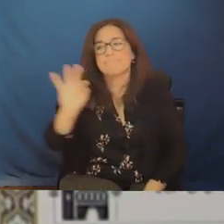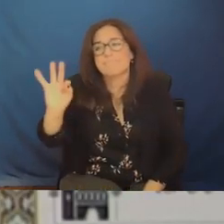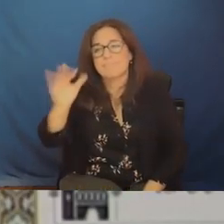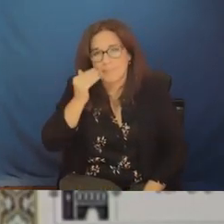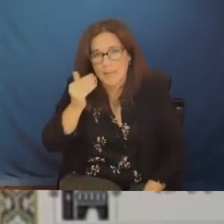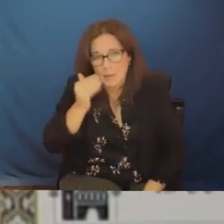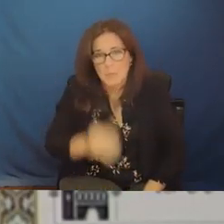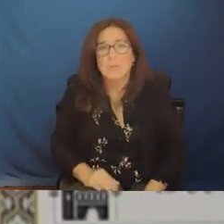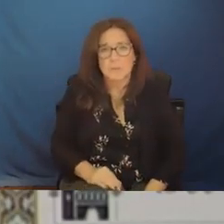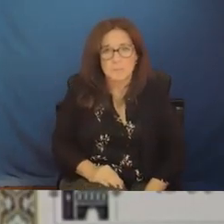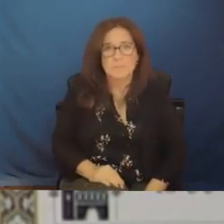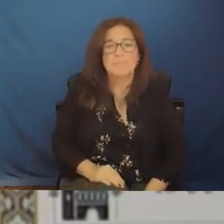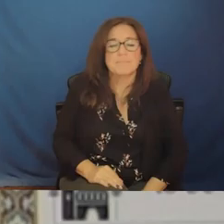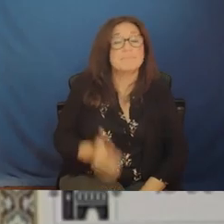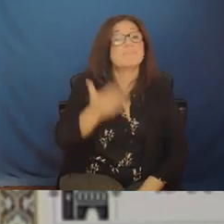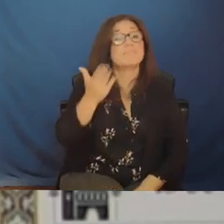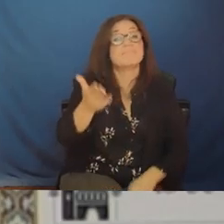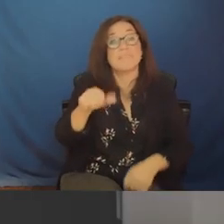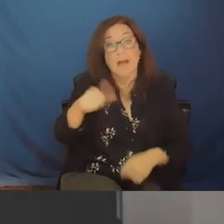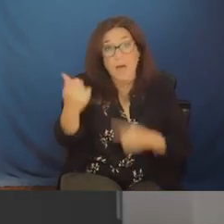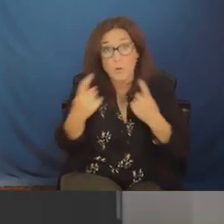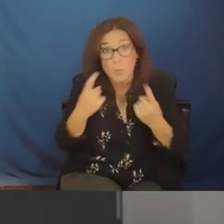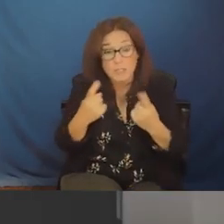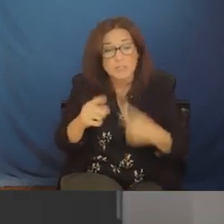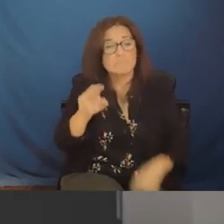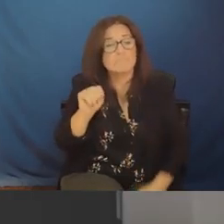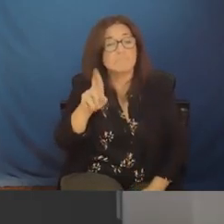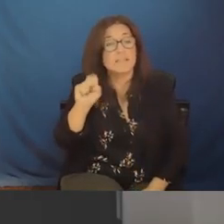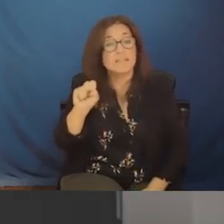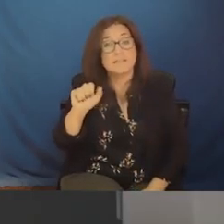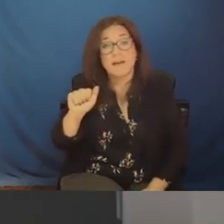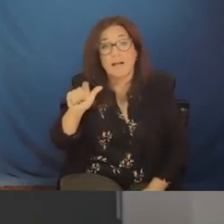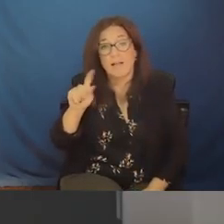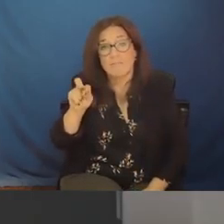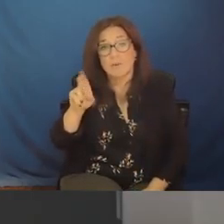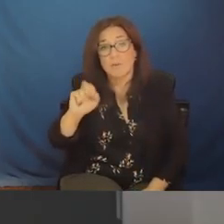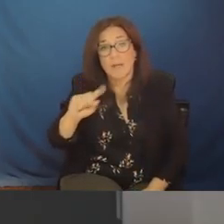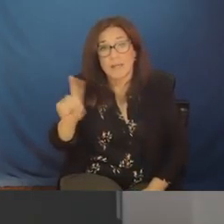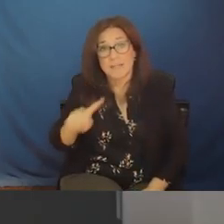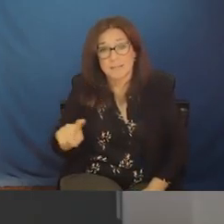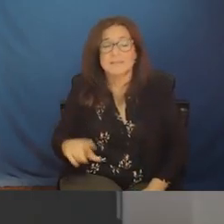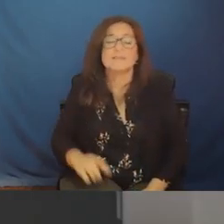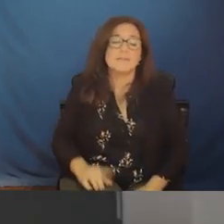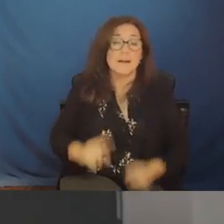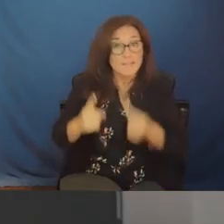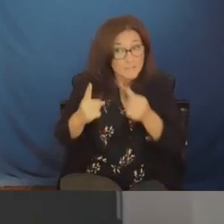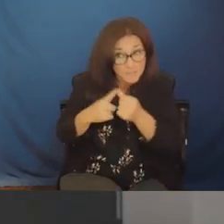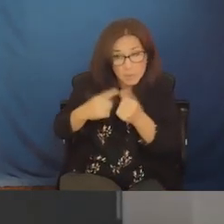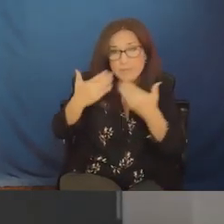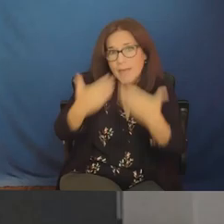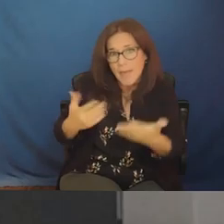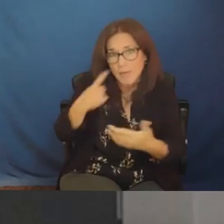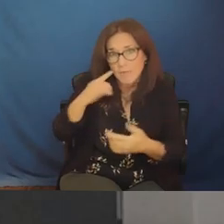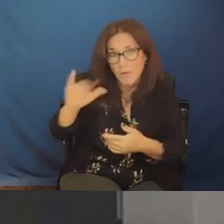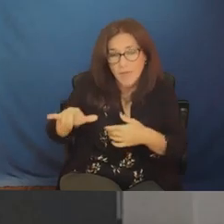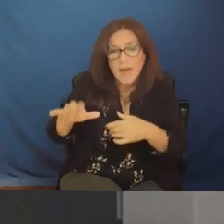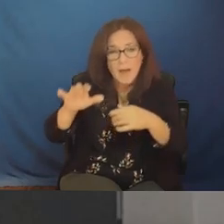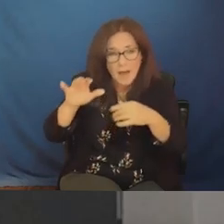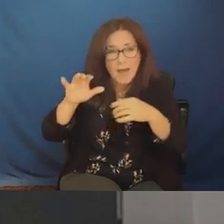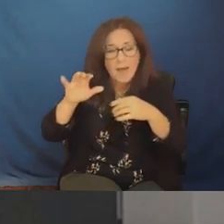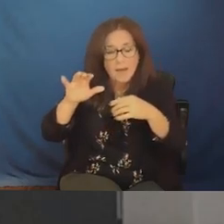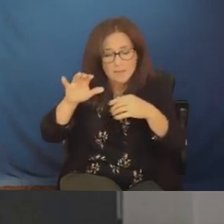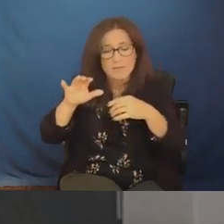algún otro comentario o pregunta señor álvarez es primero que todo muchísimas gracias por ese informe gracias señor a sus